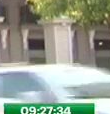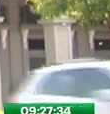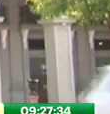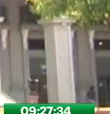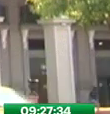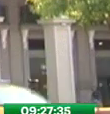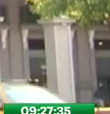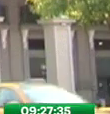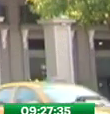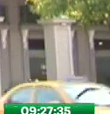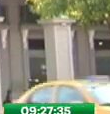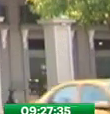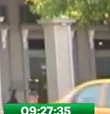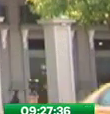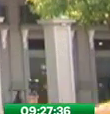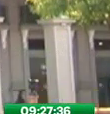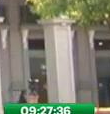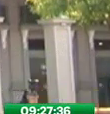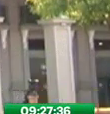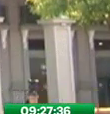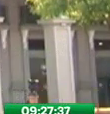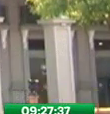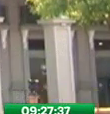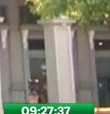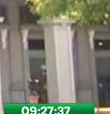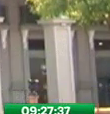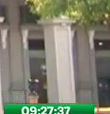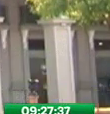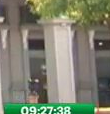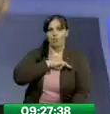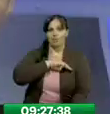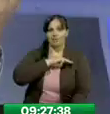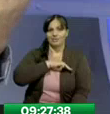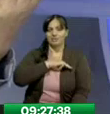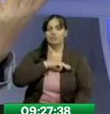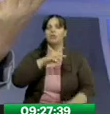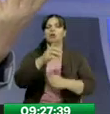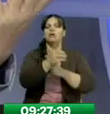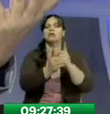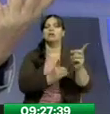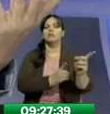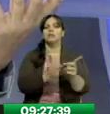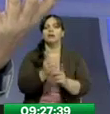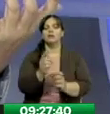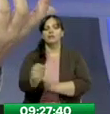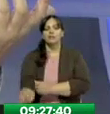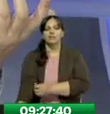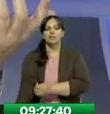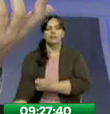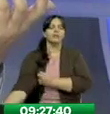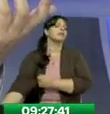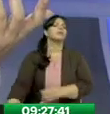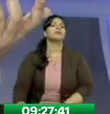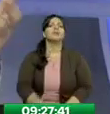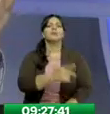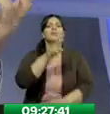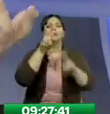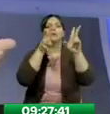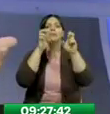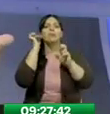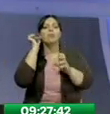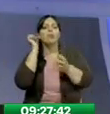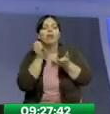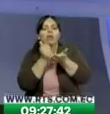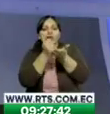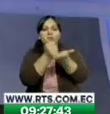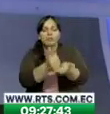tres semanas esta dirección estará a cargo de viviana almeida va a abarcar desde nuestras jóvenes adolescentes embarazadas